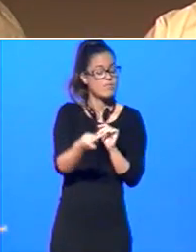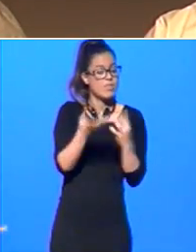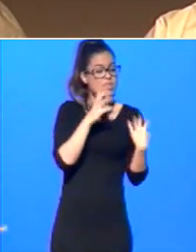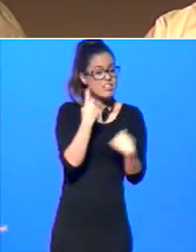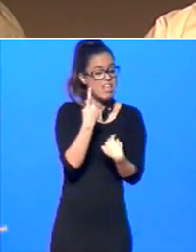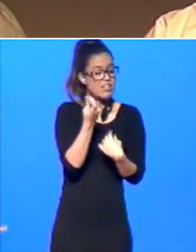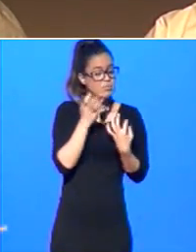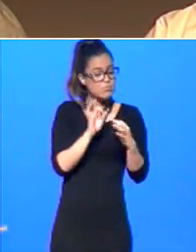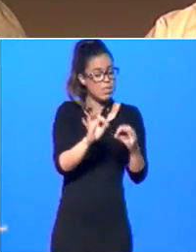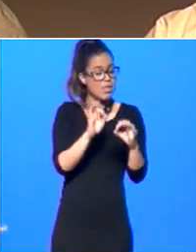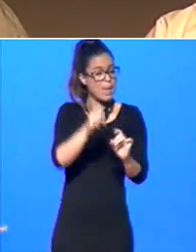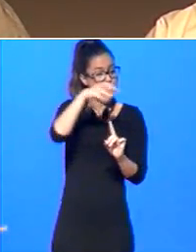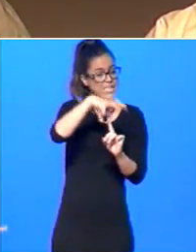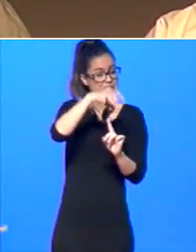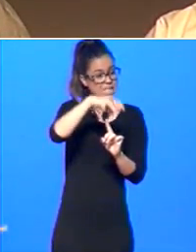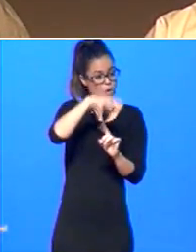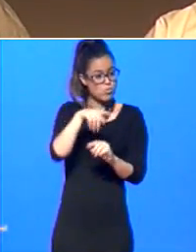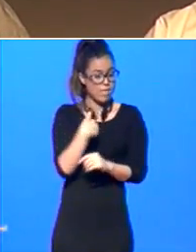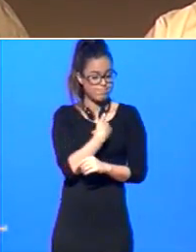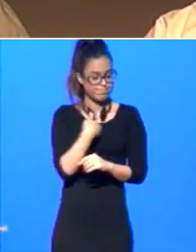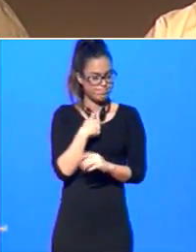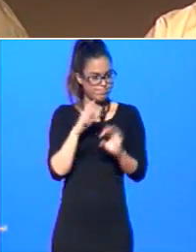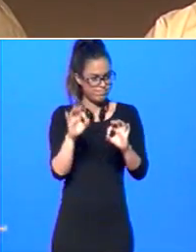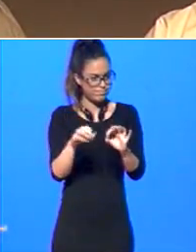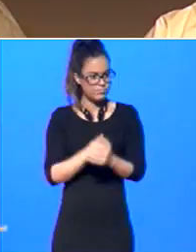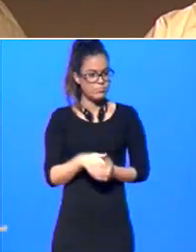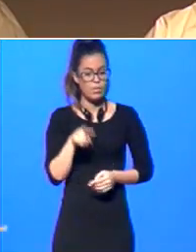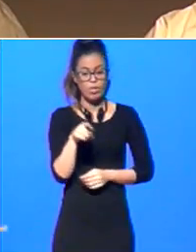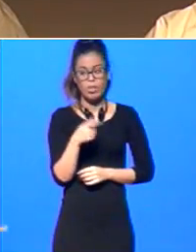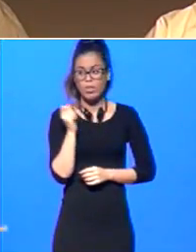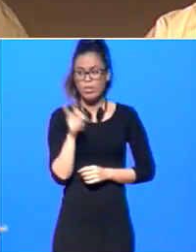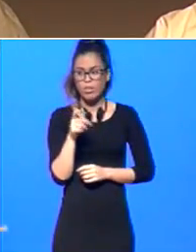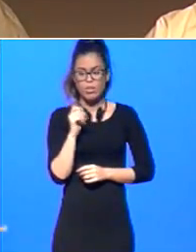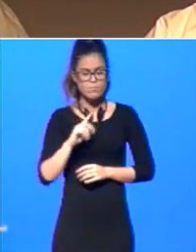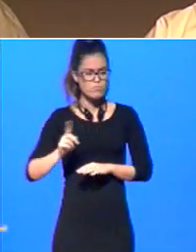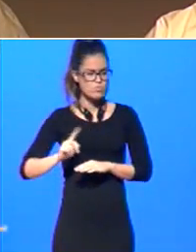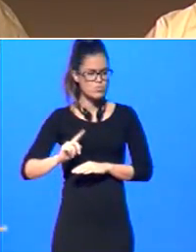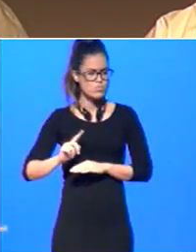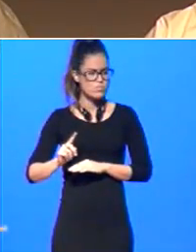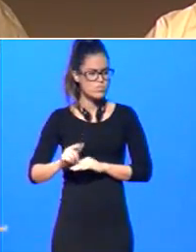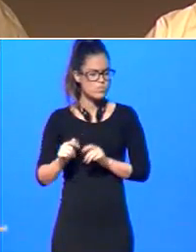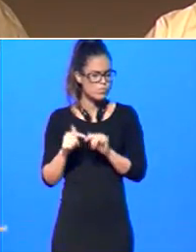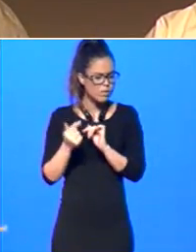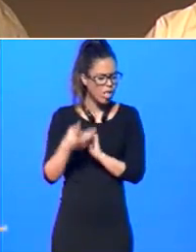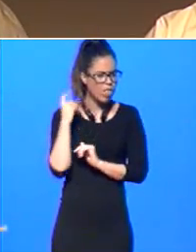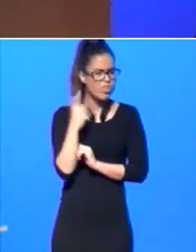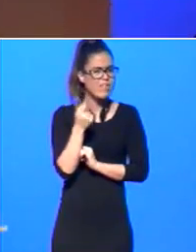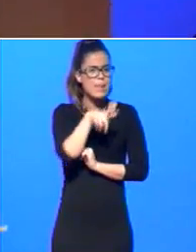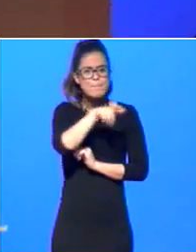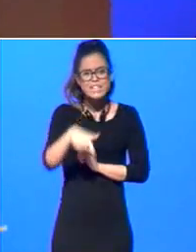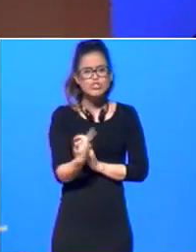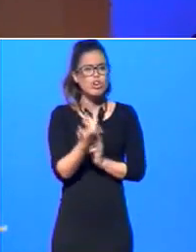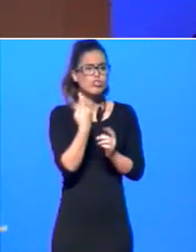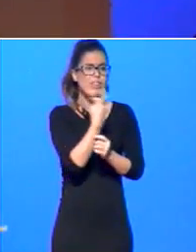Berritzegune Nagusi. Bueno, ella siempre ha estado muy implicada con el tema de las necesidades educativas especiales,